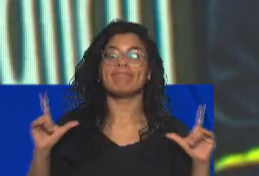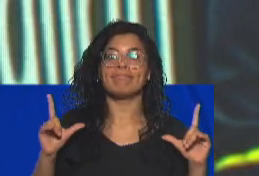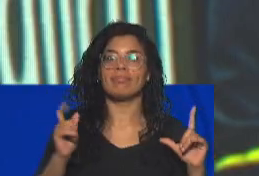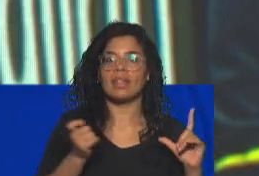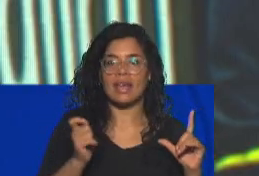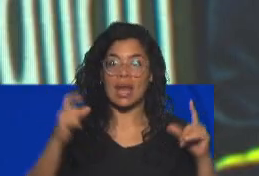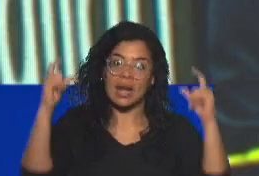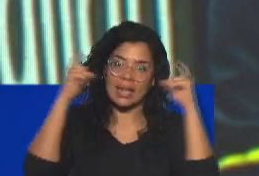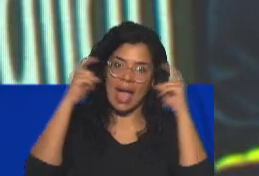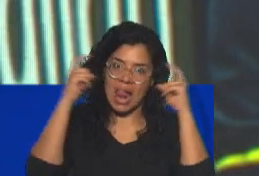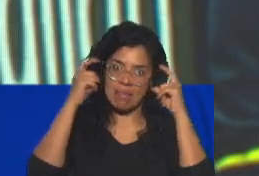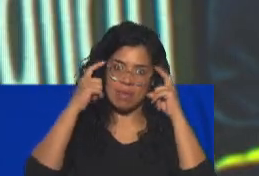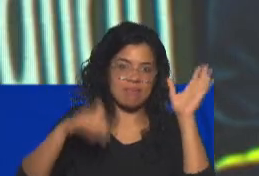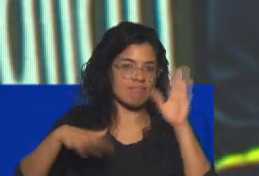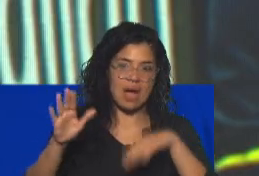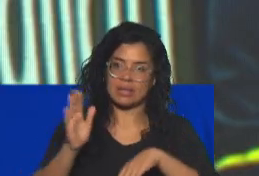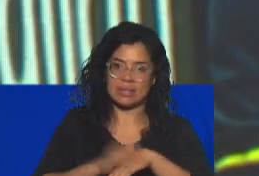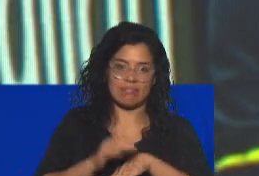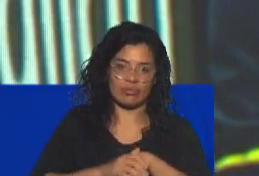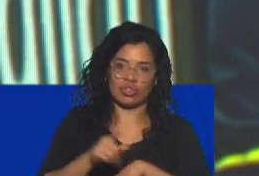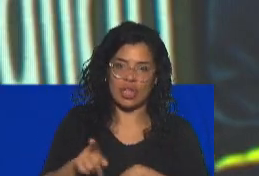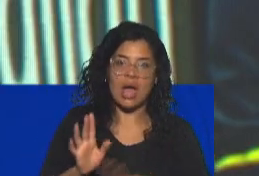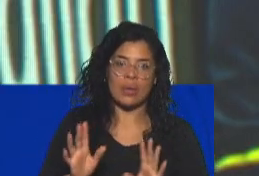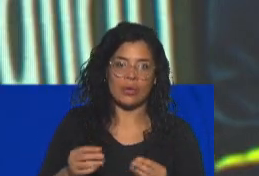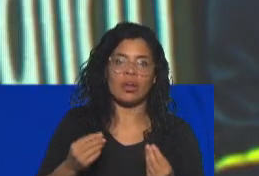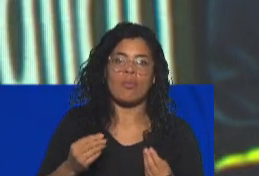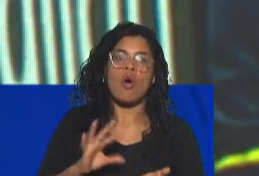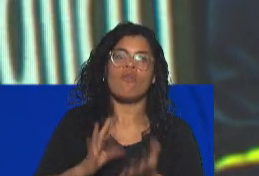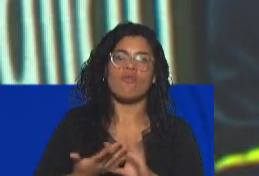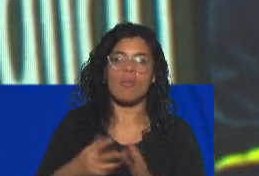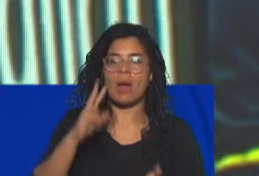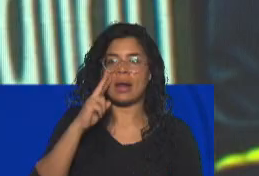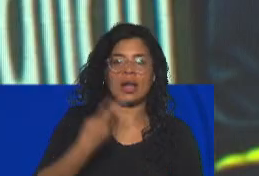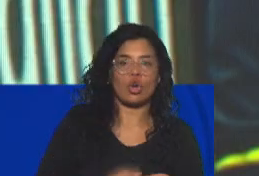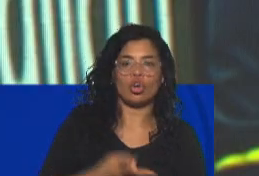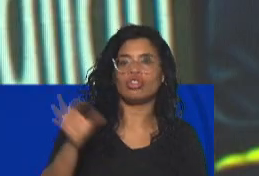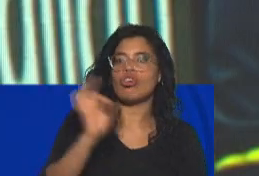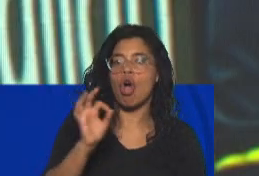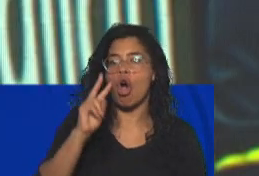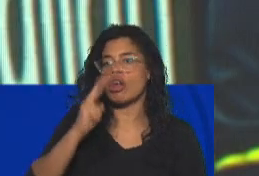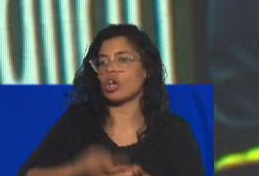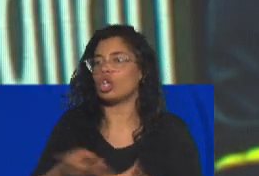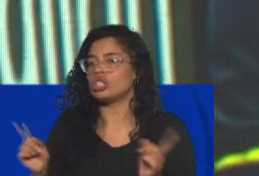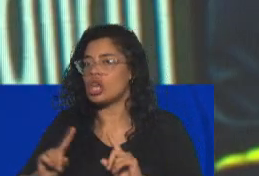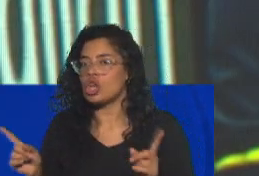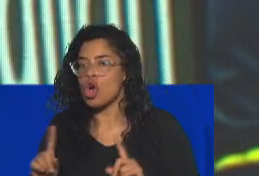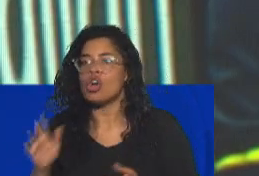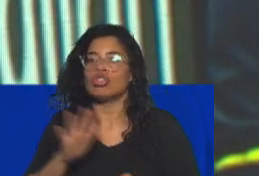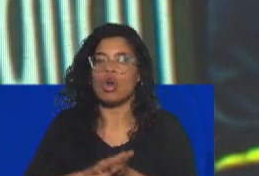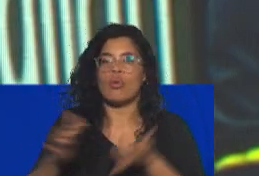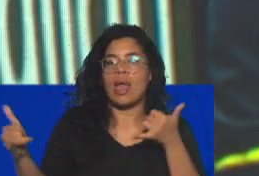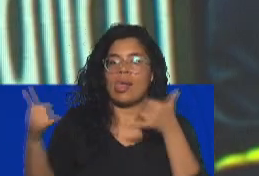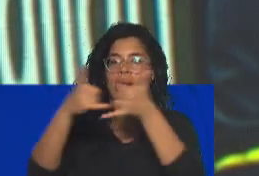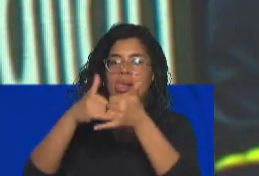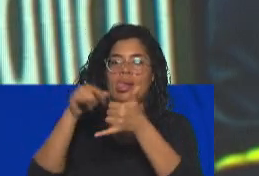Román Riquelme. Es desoír una conversación o no reconocer, para ser más concreto, una charla telefónica